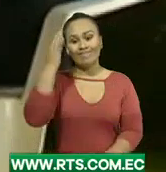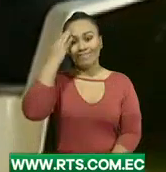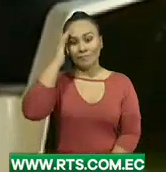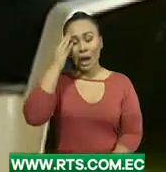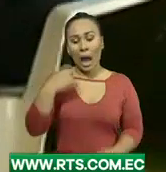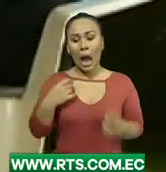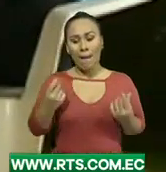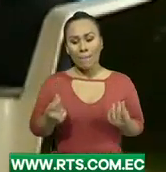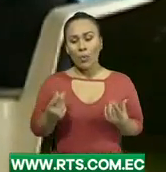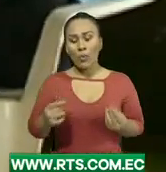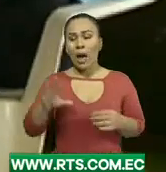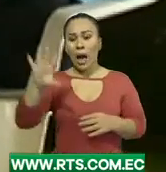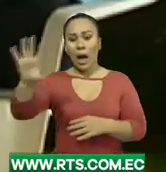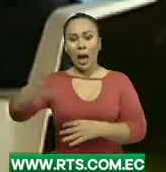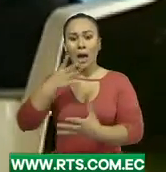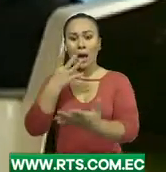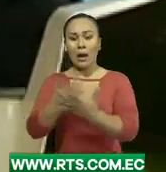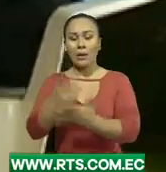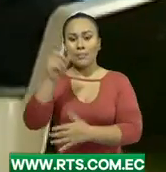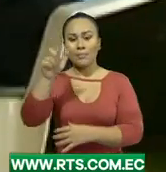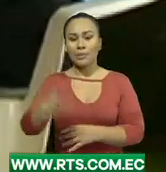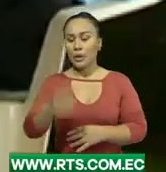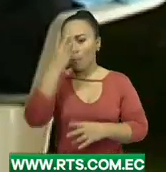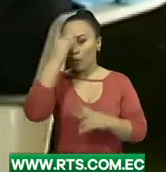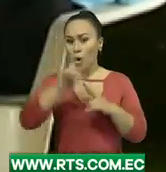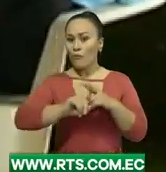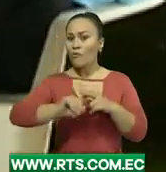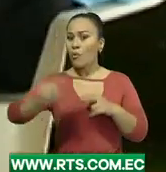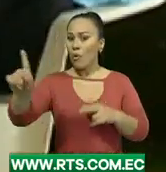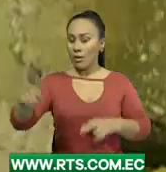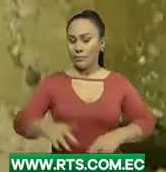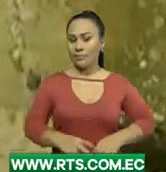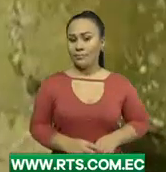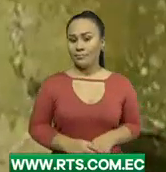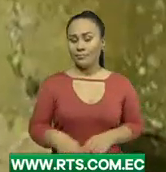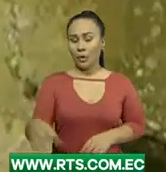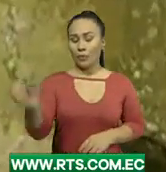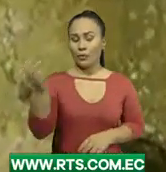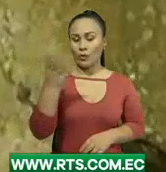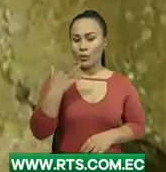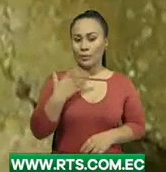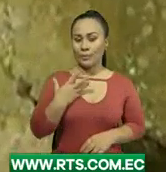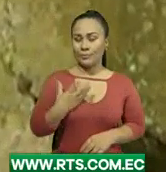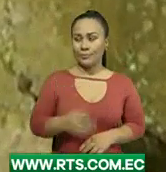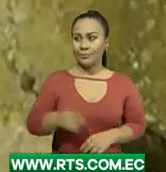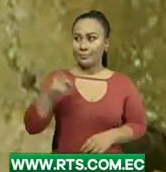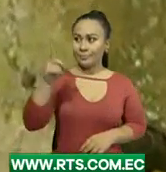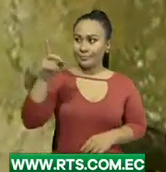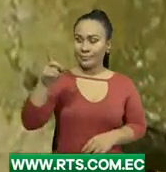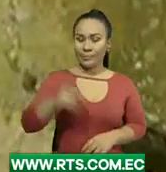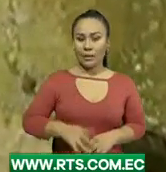en recapturar al evasor de la justicia. Informó José Morales.